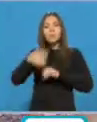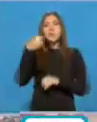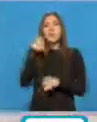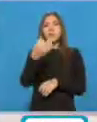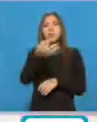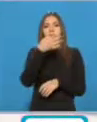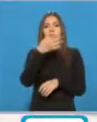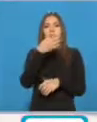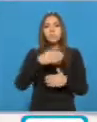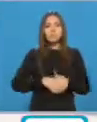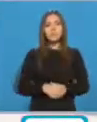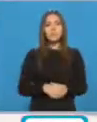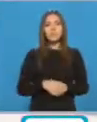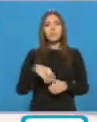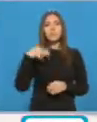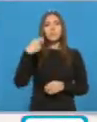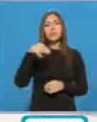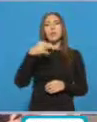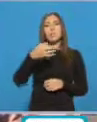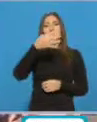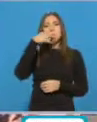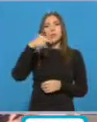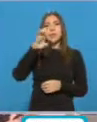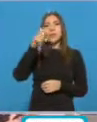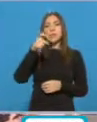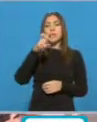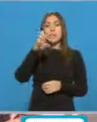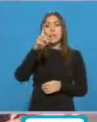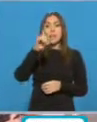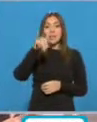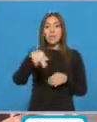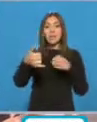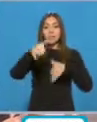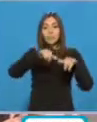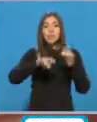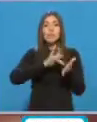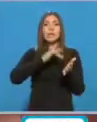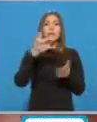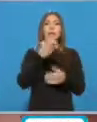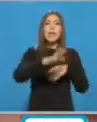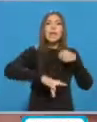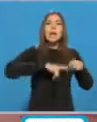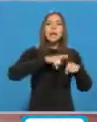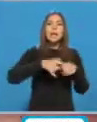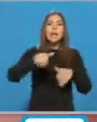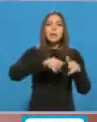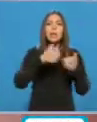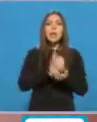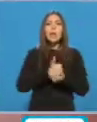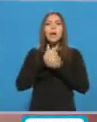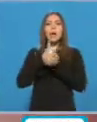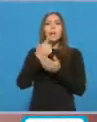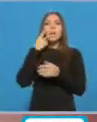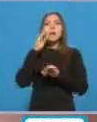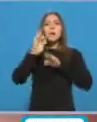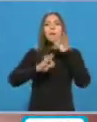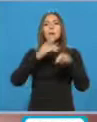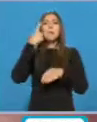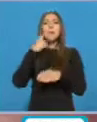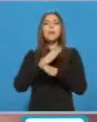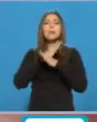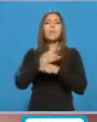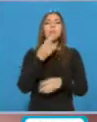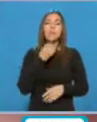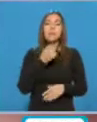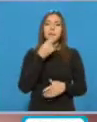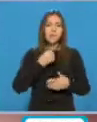También el Excedrin es sacado de este animal, también es parte de los químicos que él tiene y se ocupa se está haciendo un tratamiento para la diabetes estos que tipo dices 2. que